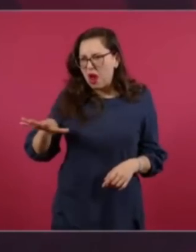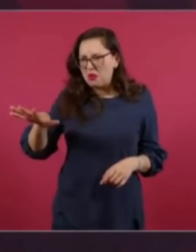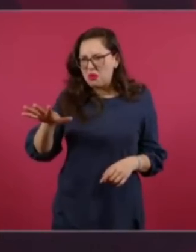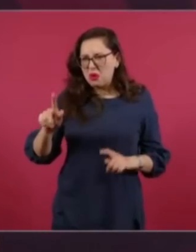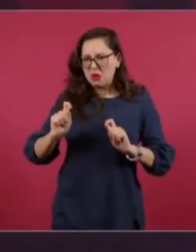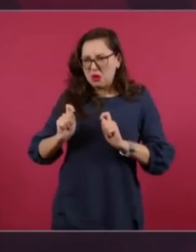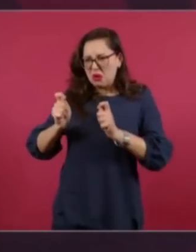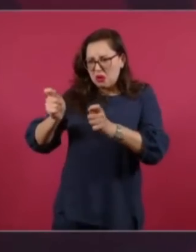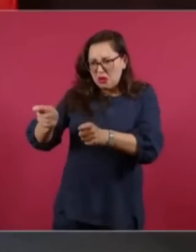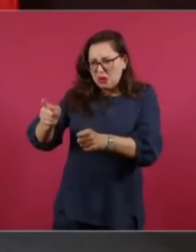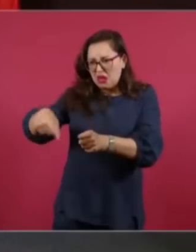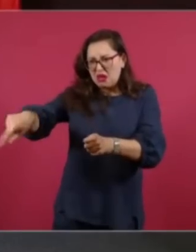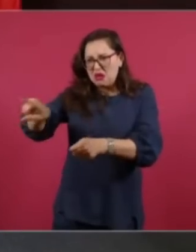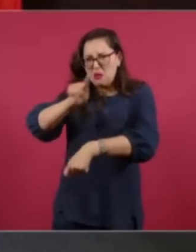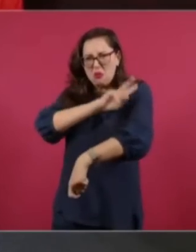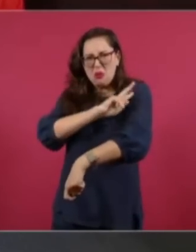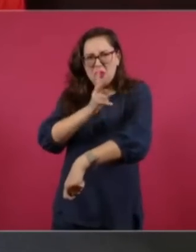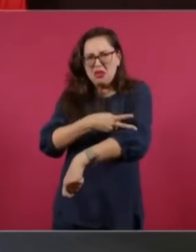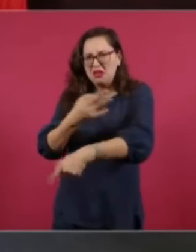decida.